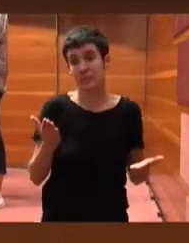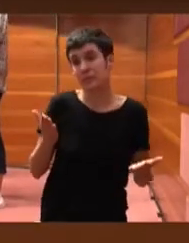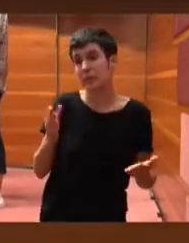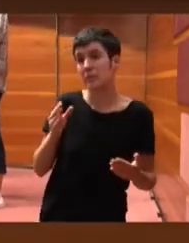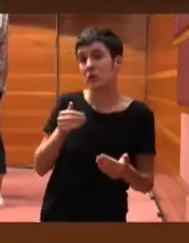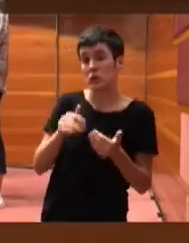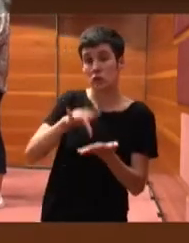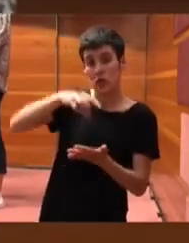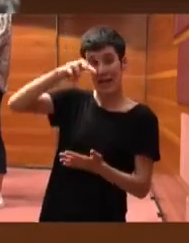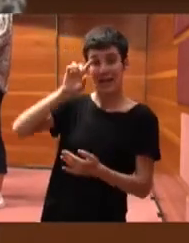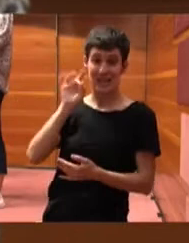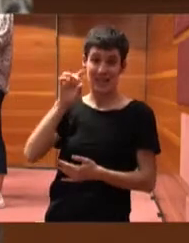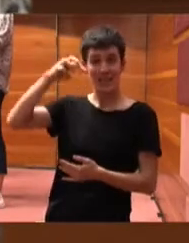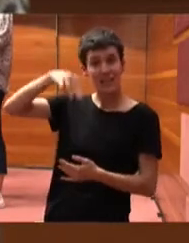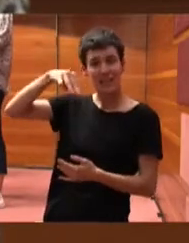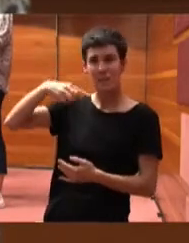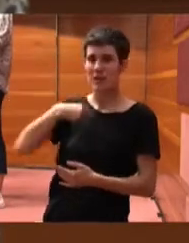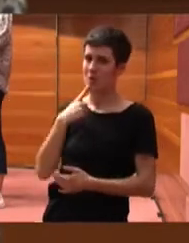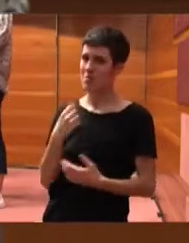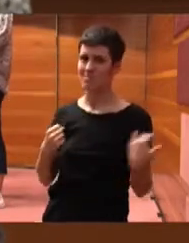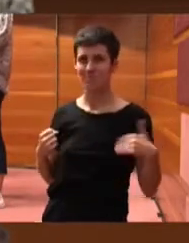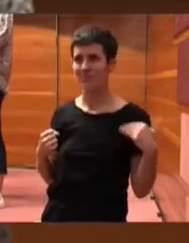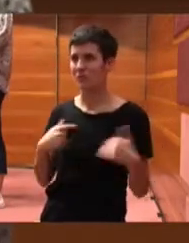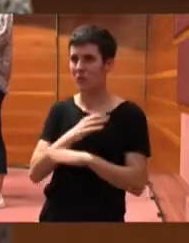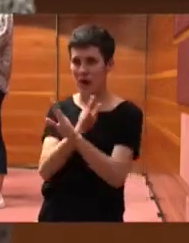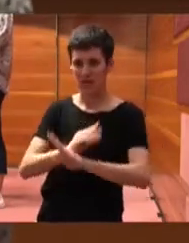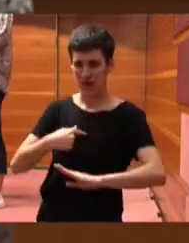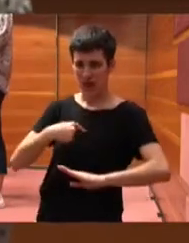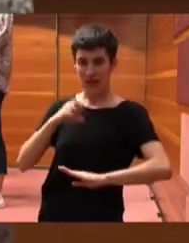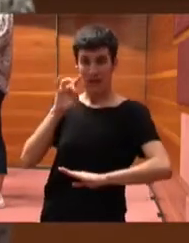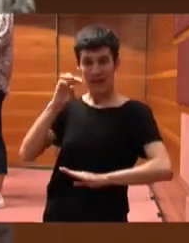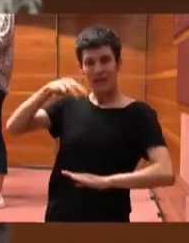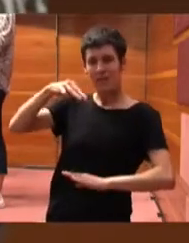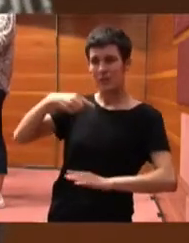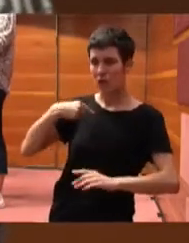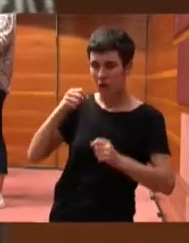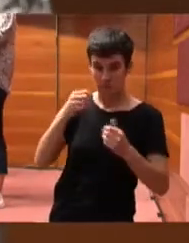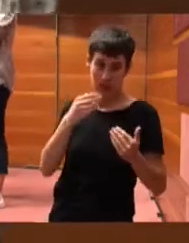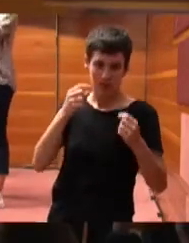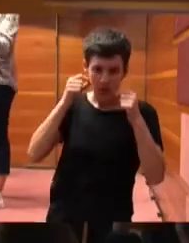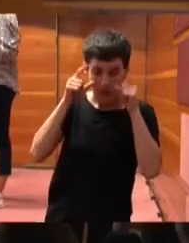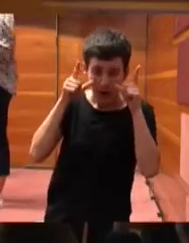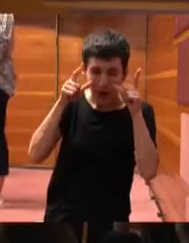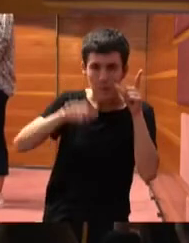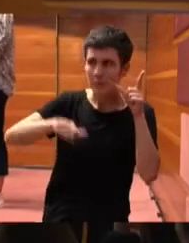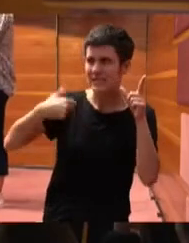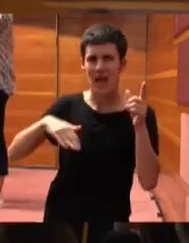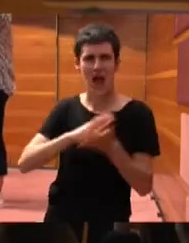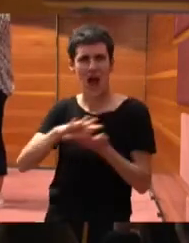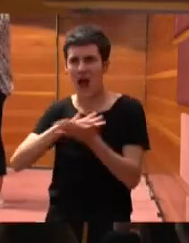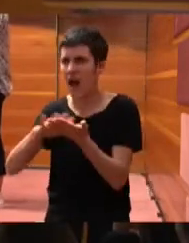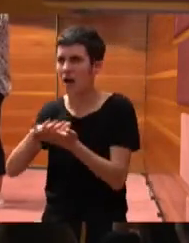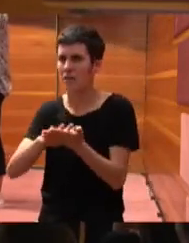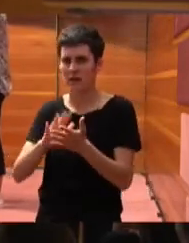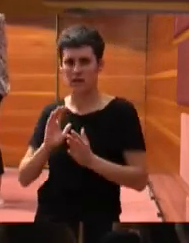15M y me comí mis palabras. Fue lo mejor que me pudo pasar el 15M, para darme cuenta de que la gente ya está hablando, de que la gente